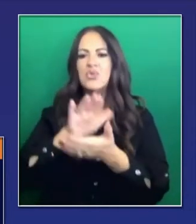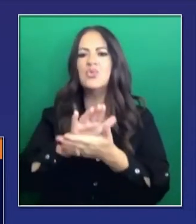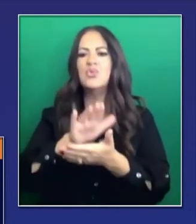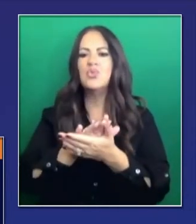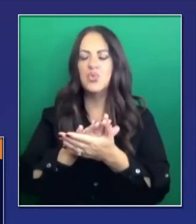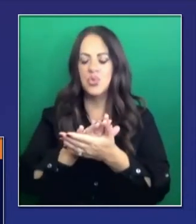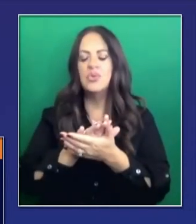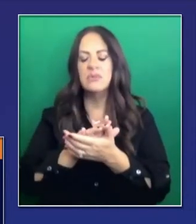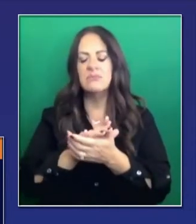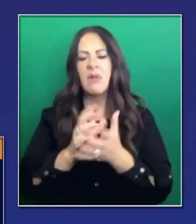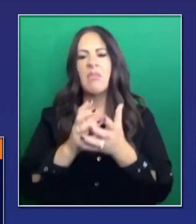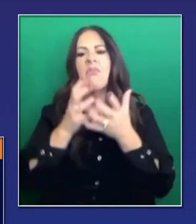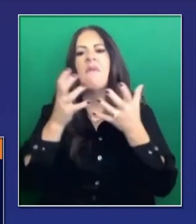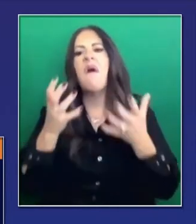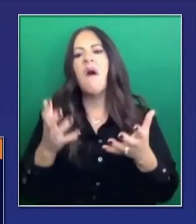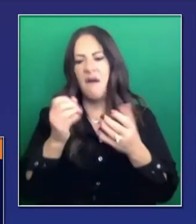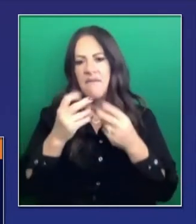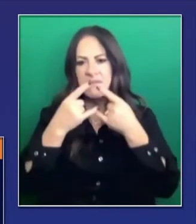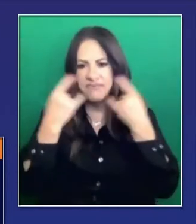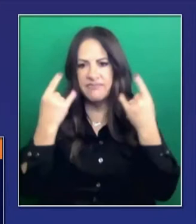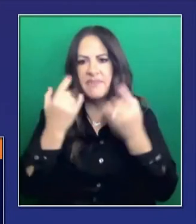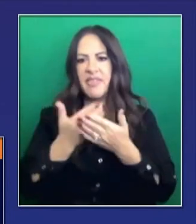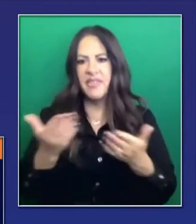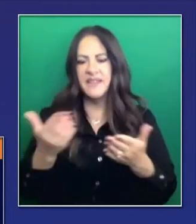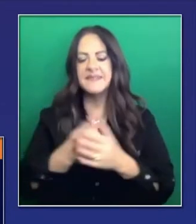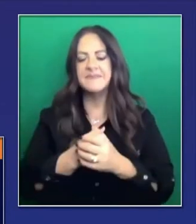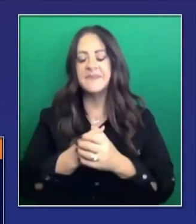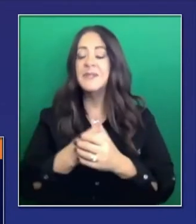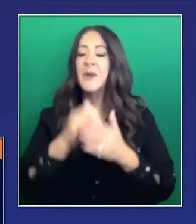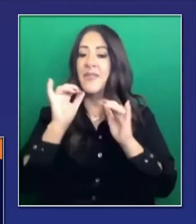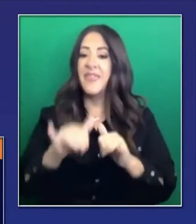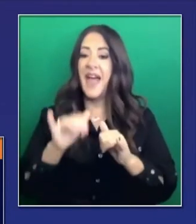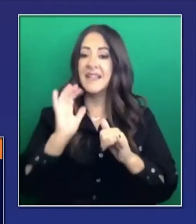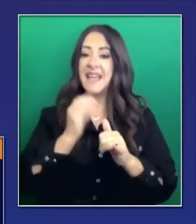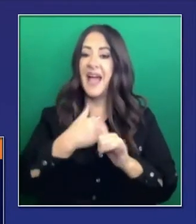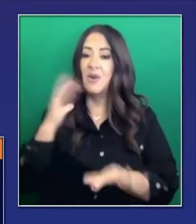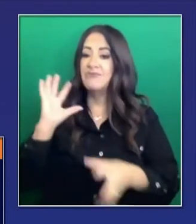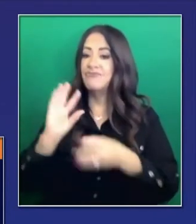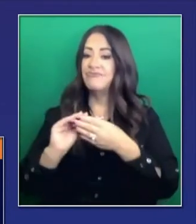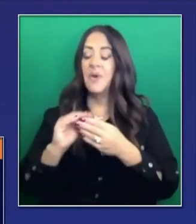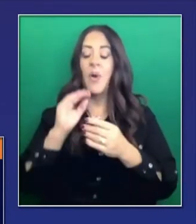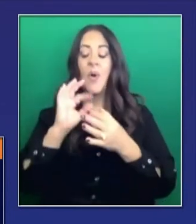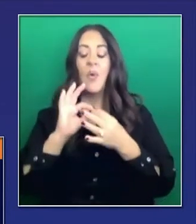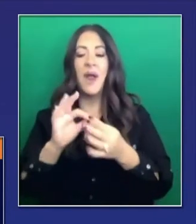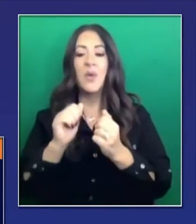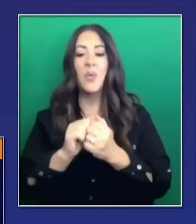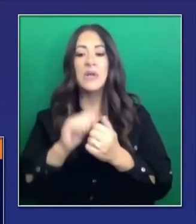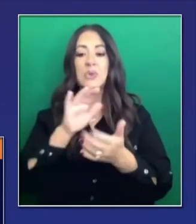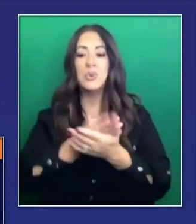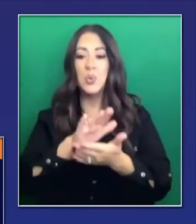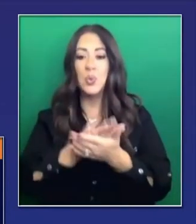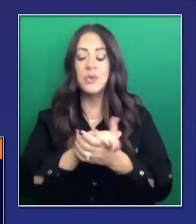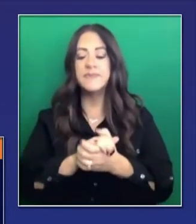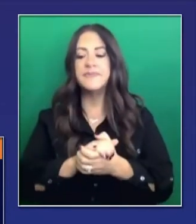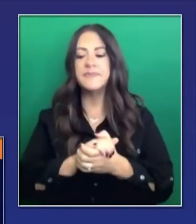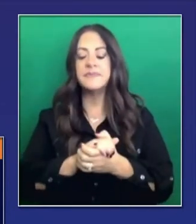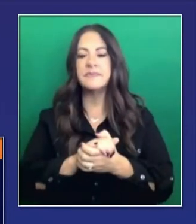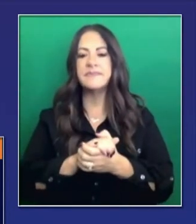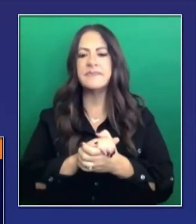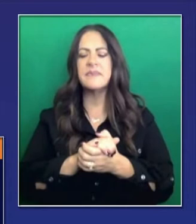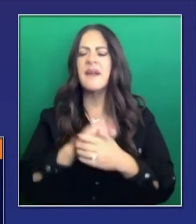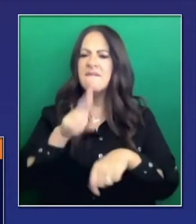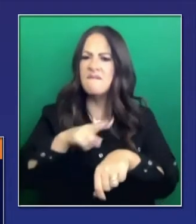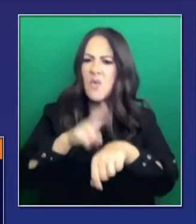en relación a eso. Así que esto es un informe de actualización sobre las